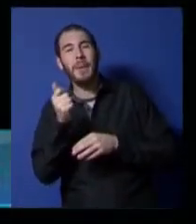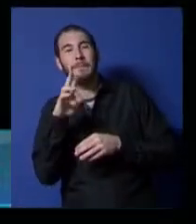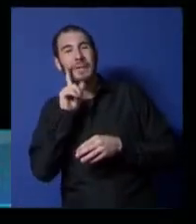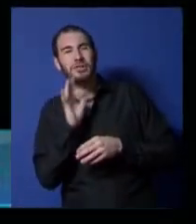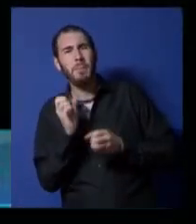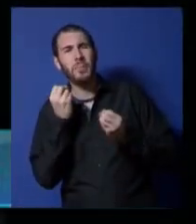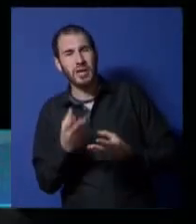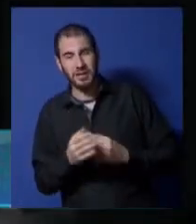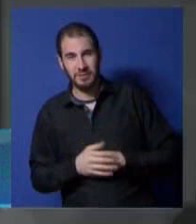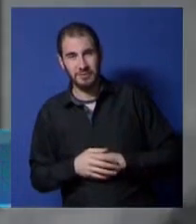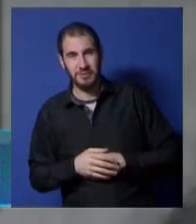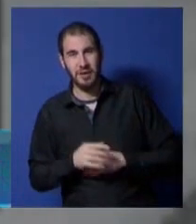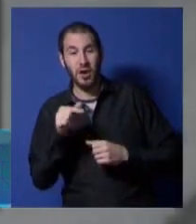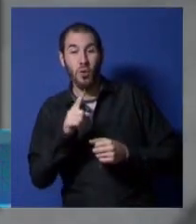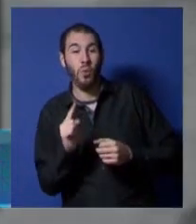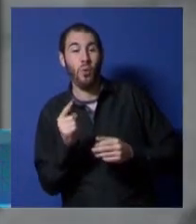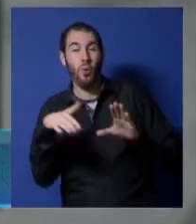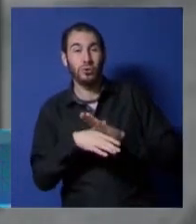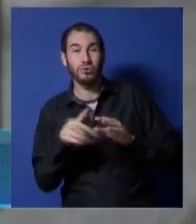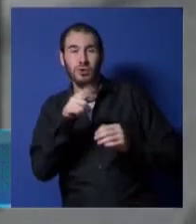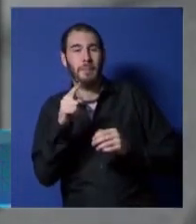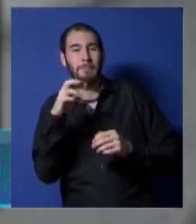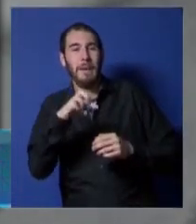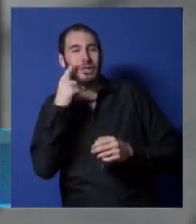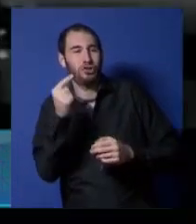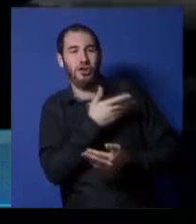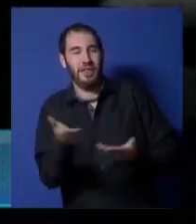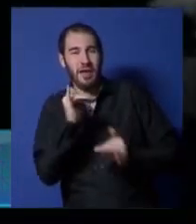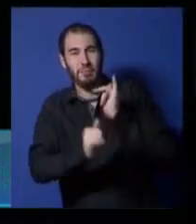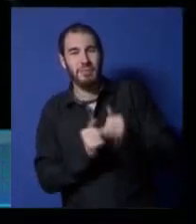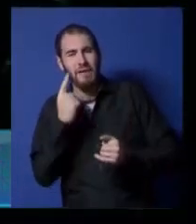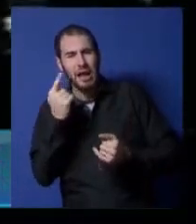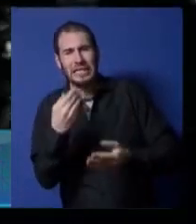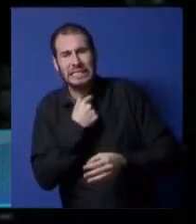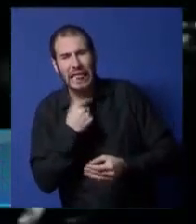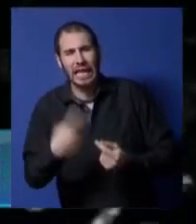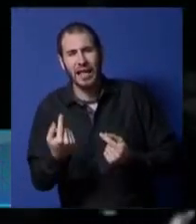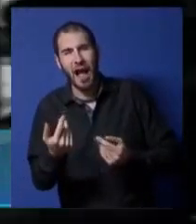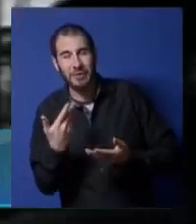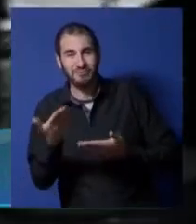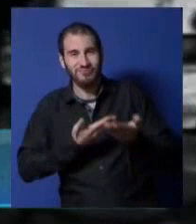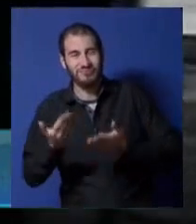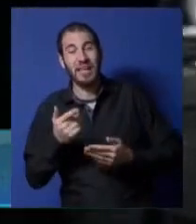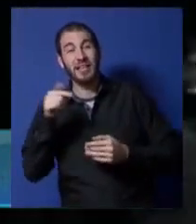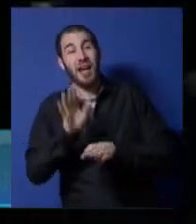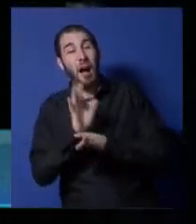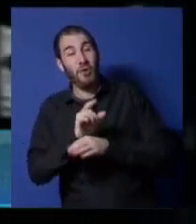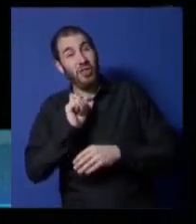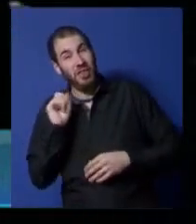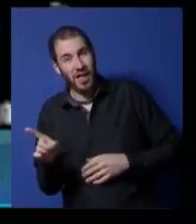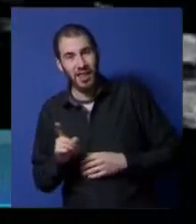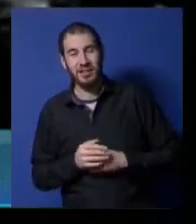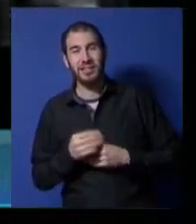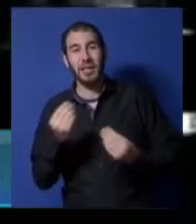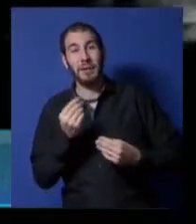tiene la peculiaridad de llamar a todos Papito. Ah, bien. ¿Qué quiere Papito? ¿Me traigo un lomo, Papito? Bueno, ese es el apodo de él. ¿Qué